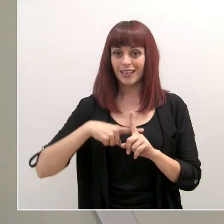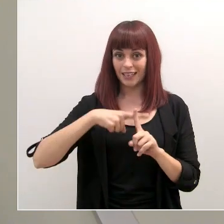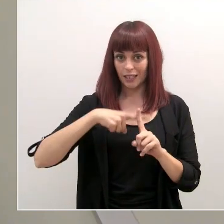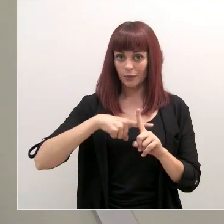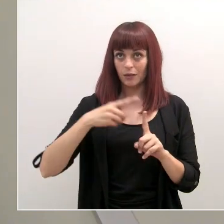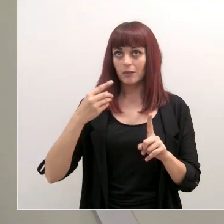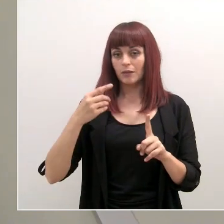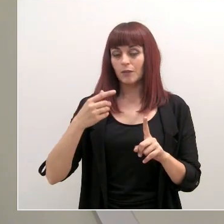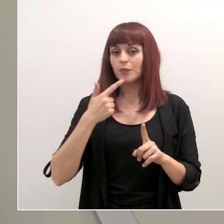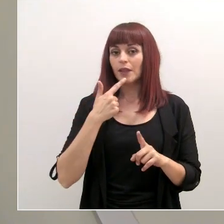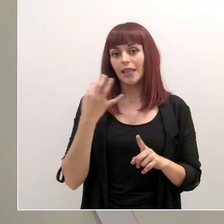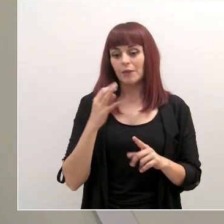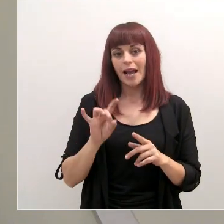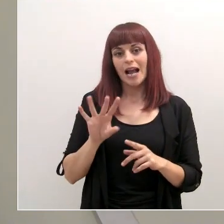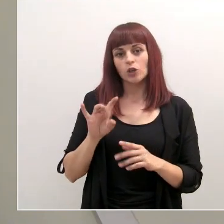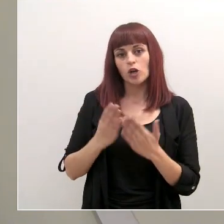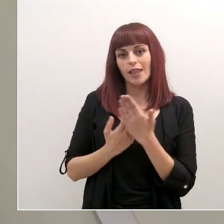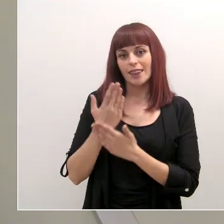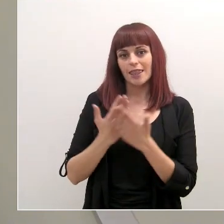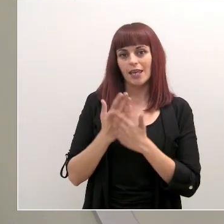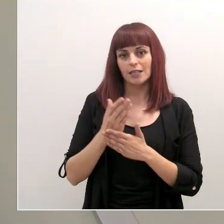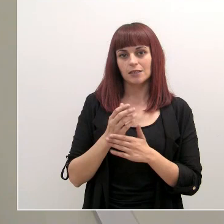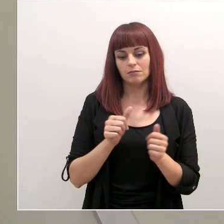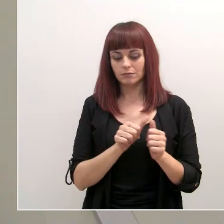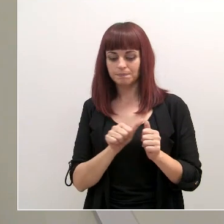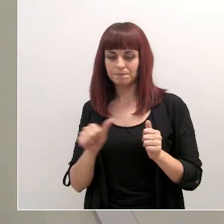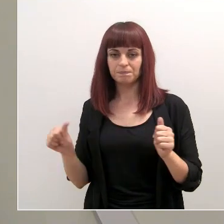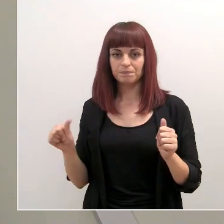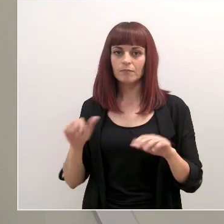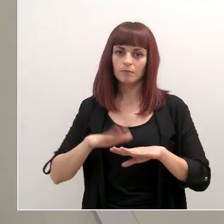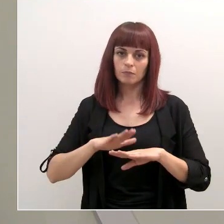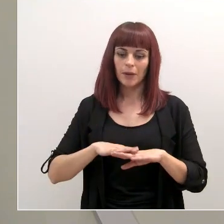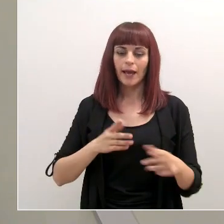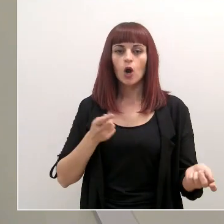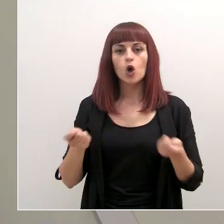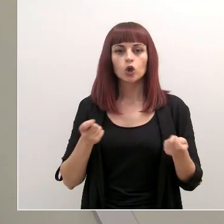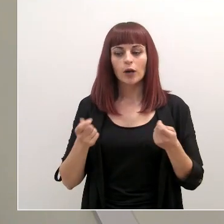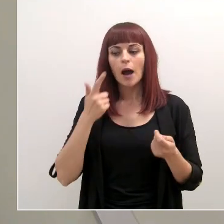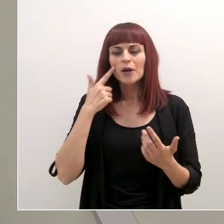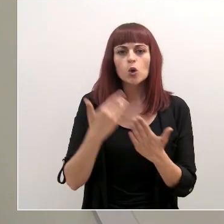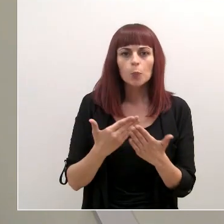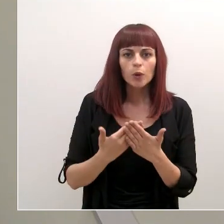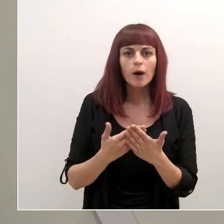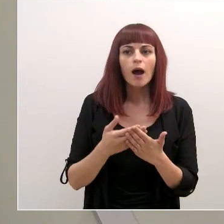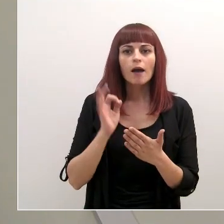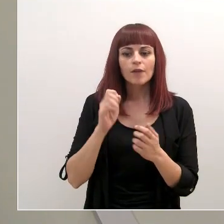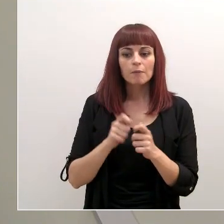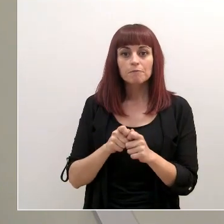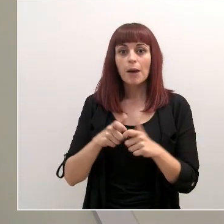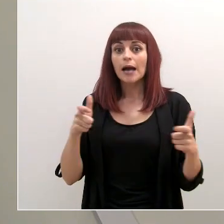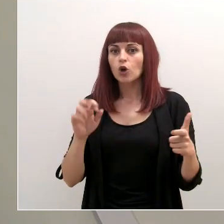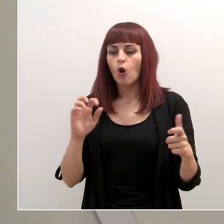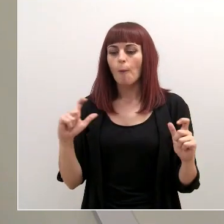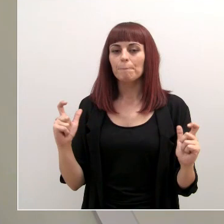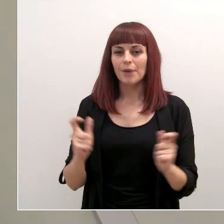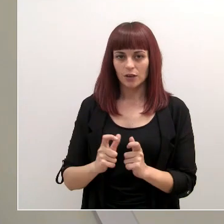los estudios, deben permanecer 14 días porque es el tiempo imprescindible para que comprobemos si efectivamente los casos van en aumento o se